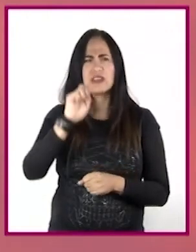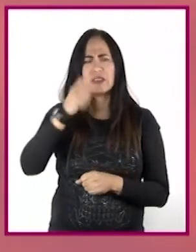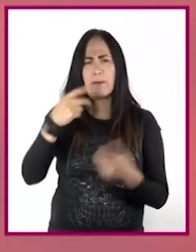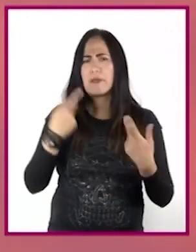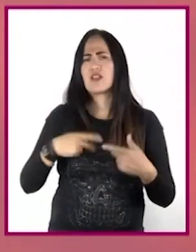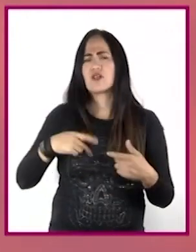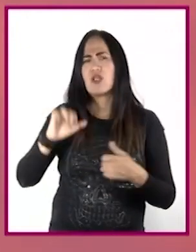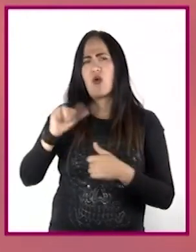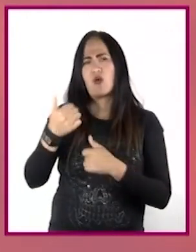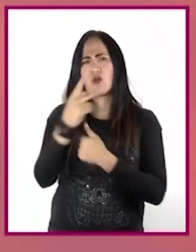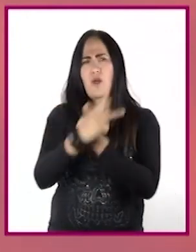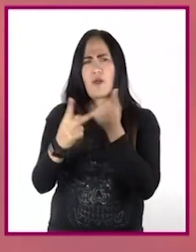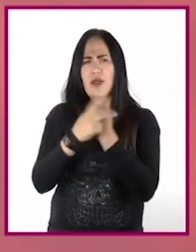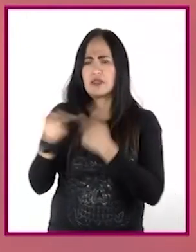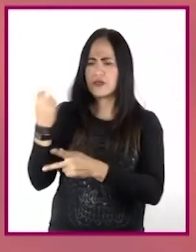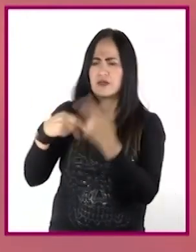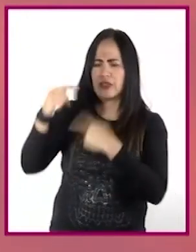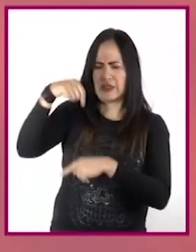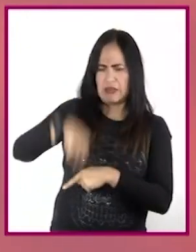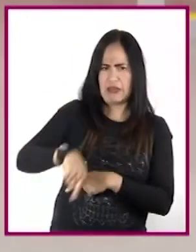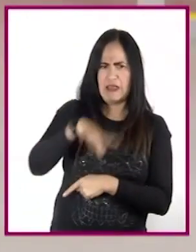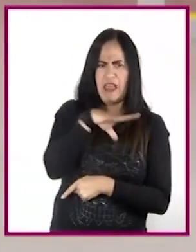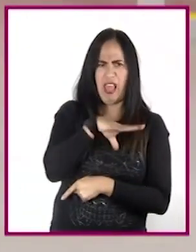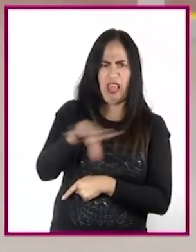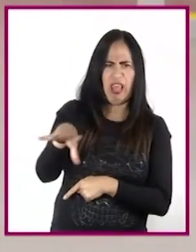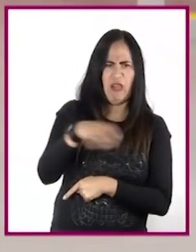extranjeros, una forma de discriminación.